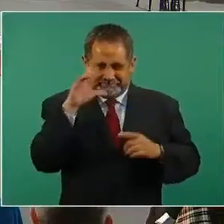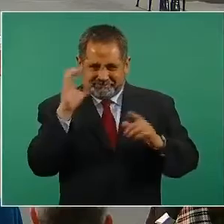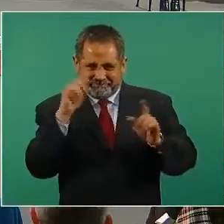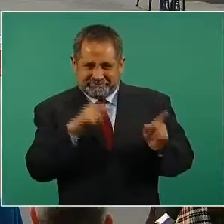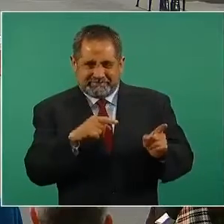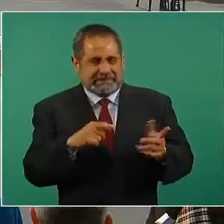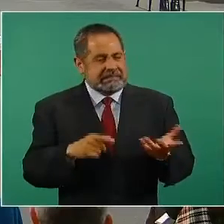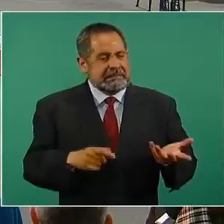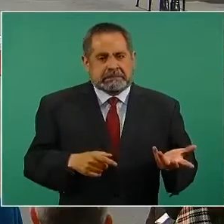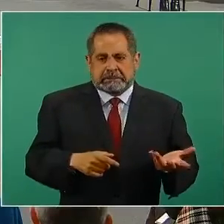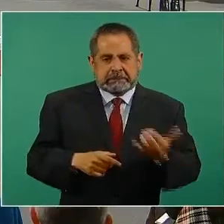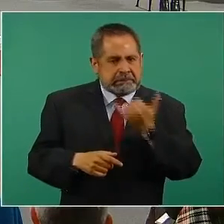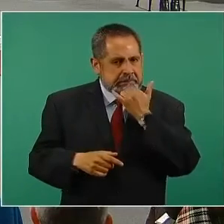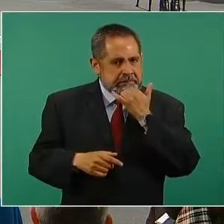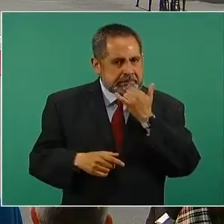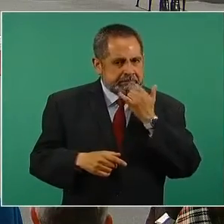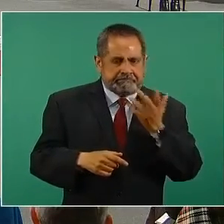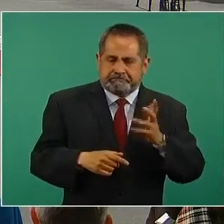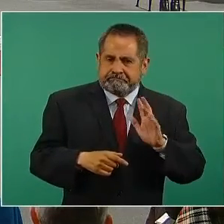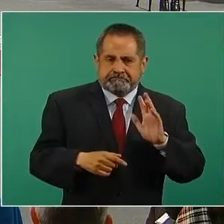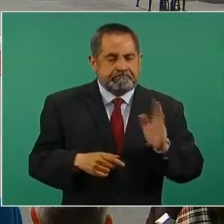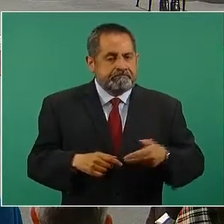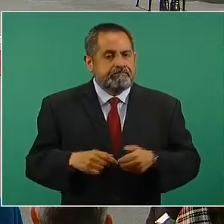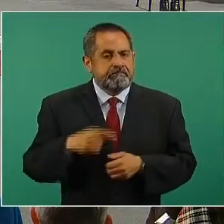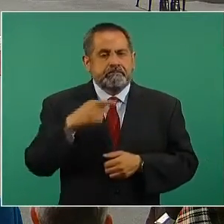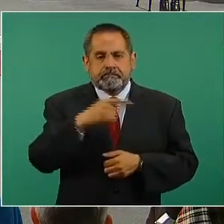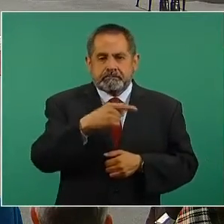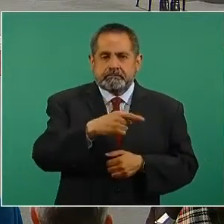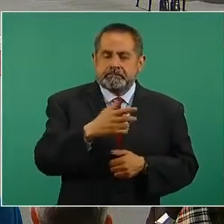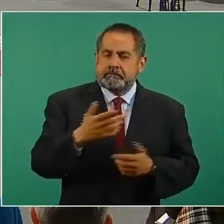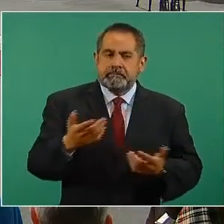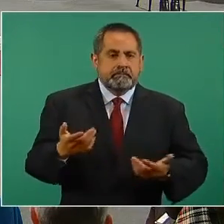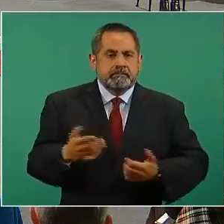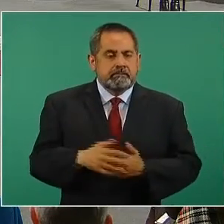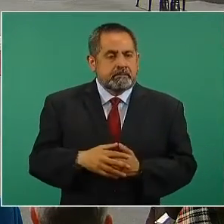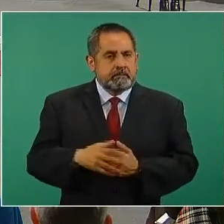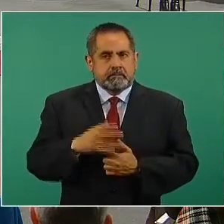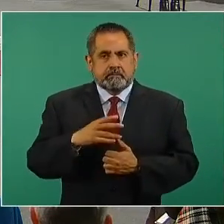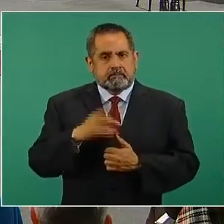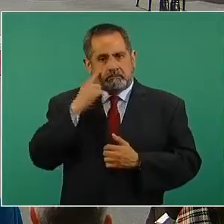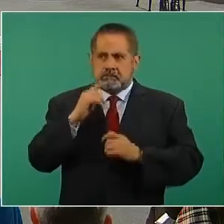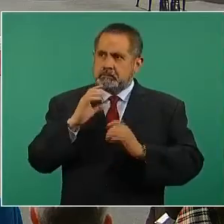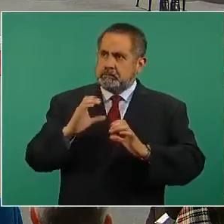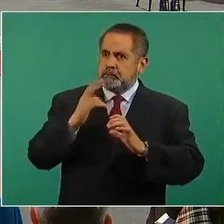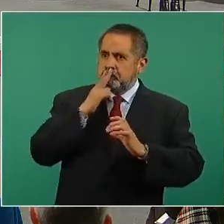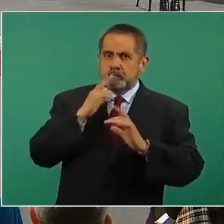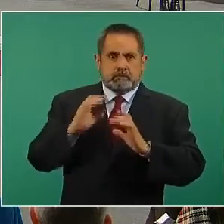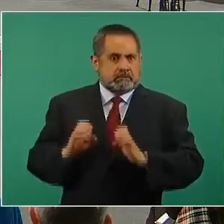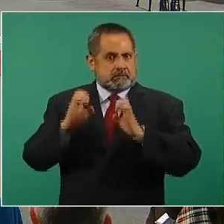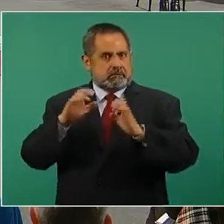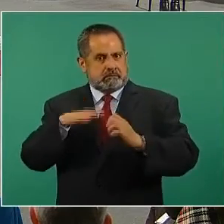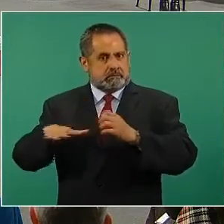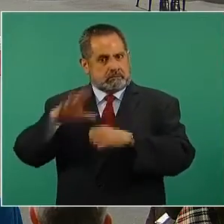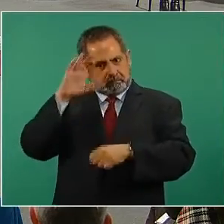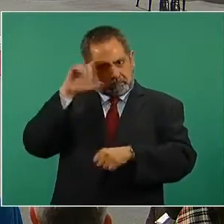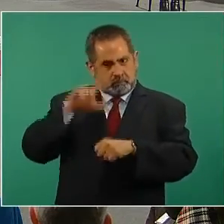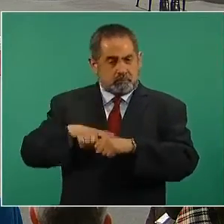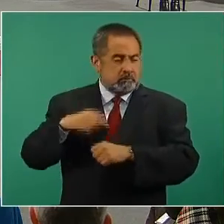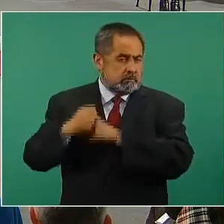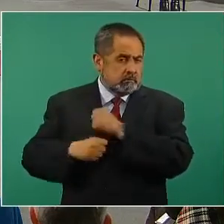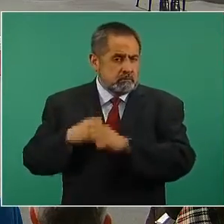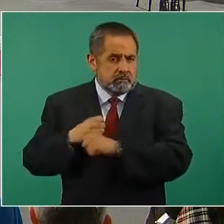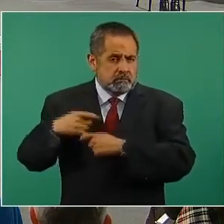ahí abajo. Este inmueble, que es pues parte fundamental de nuestra cultura,